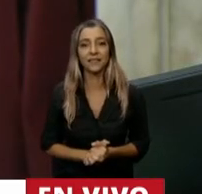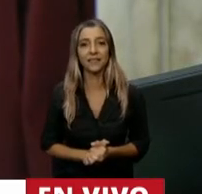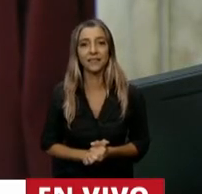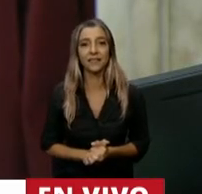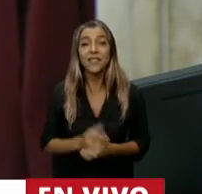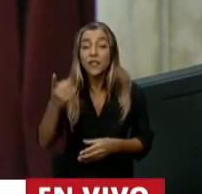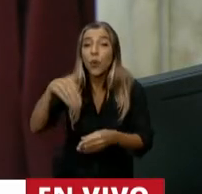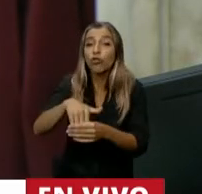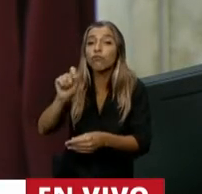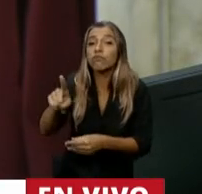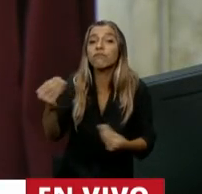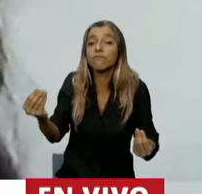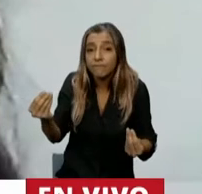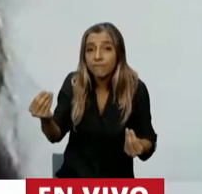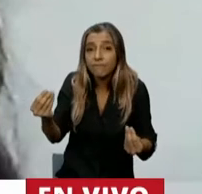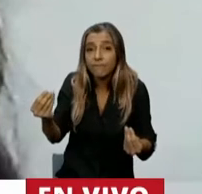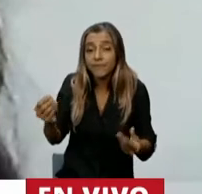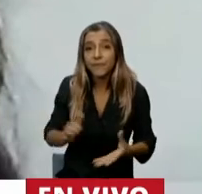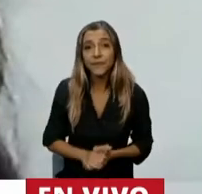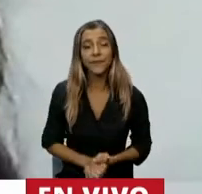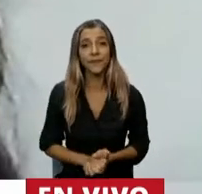¿Cuál es el sentido de su voto, diputada?